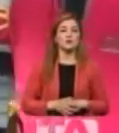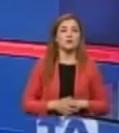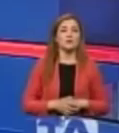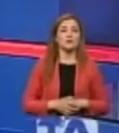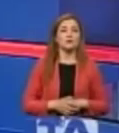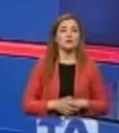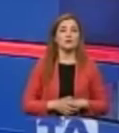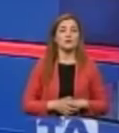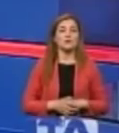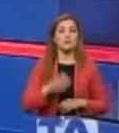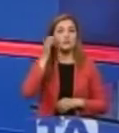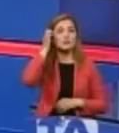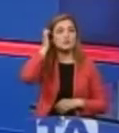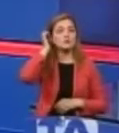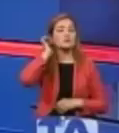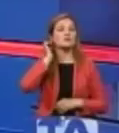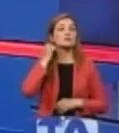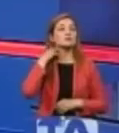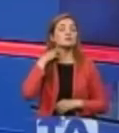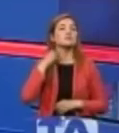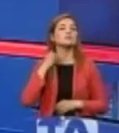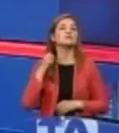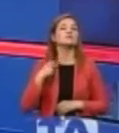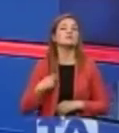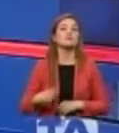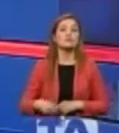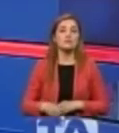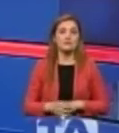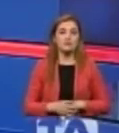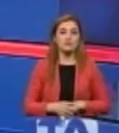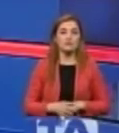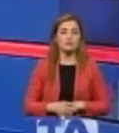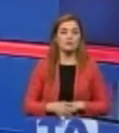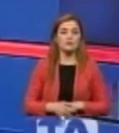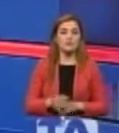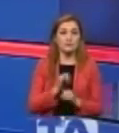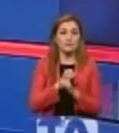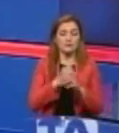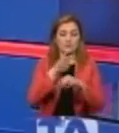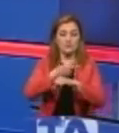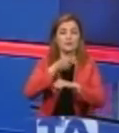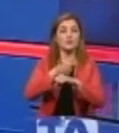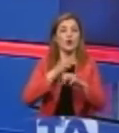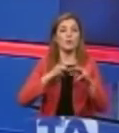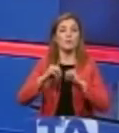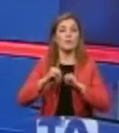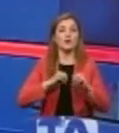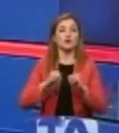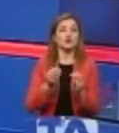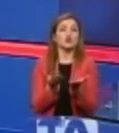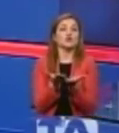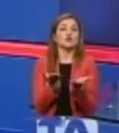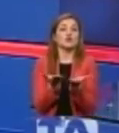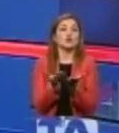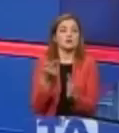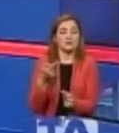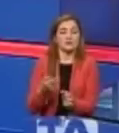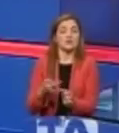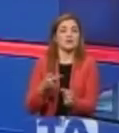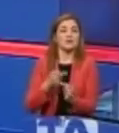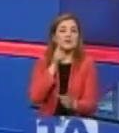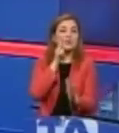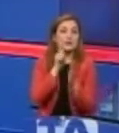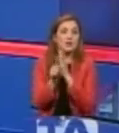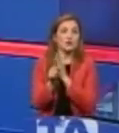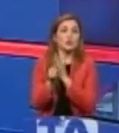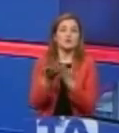escuchamos. Sí, Jorge, al ingeniero Anderson, gerente del metro, ¿dónde podemos los quiteños